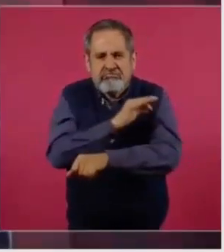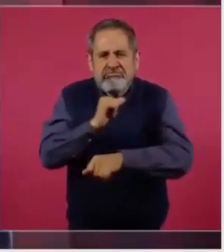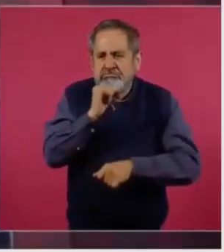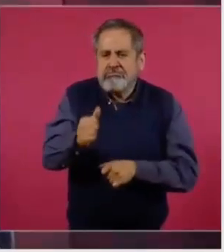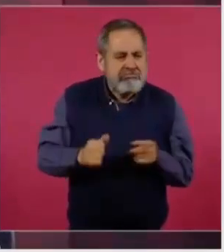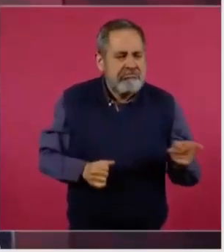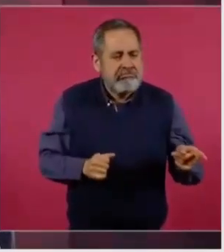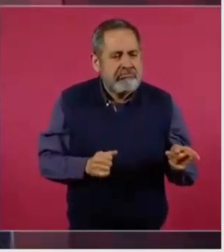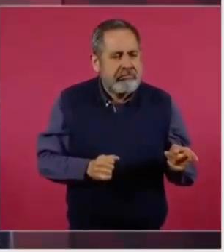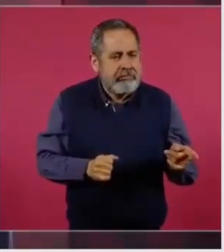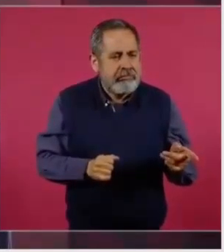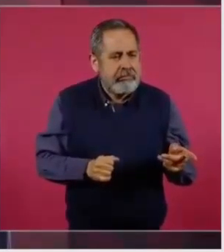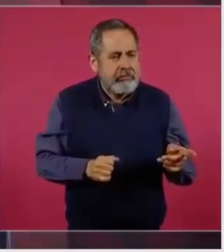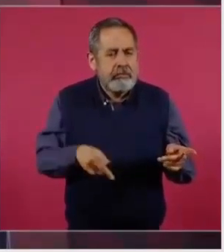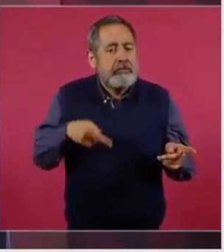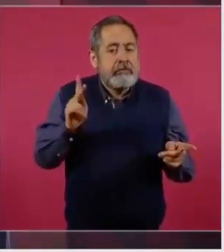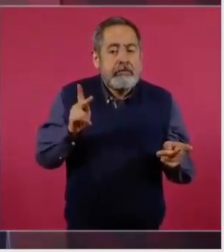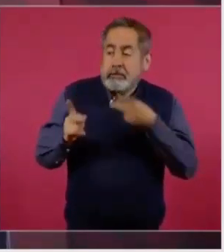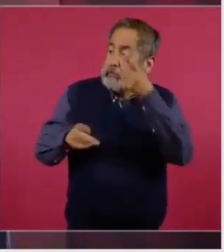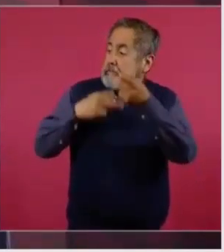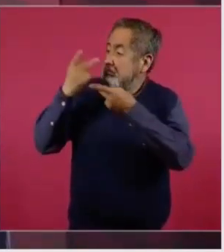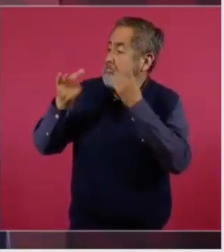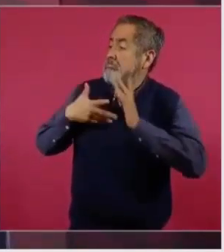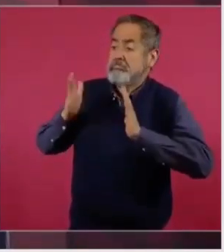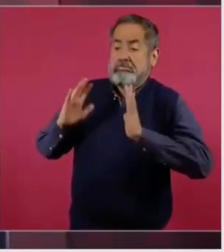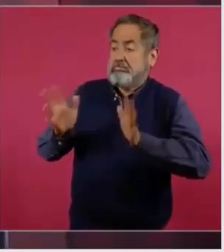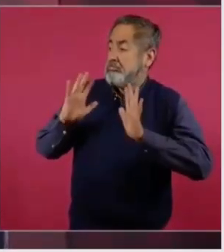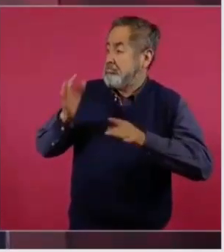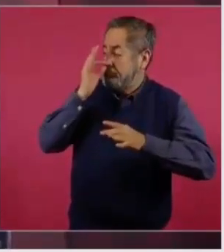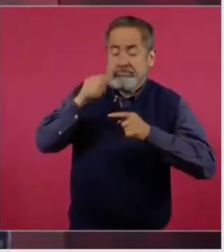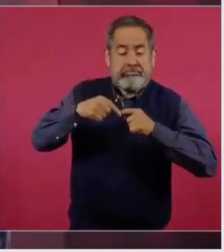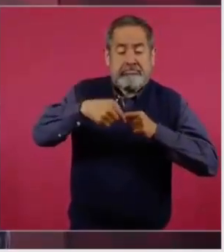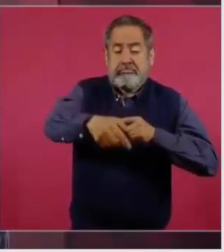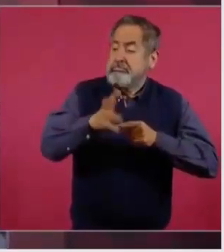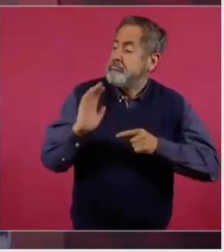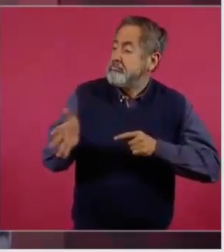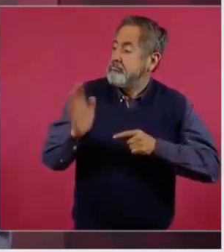y la cual habría eliminado estos márgenes de sobrerrepresentación. Esta es la información.